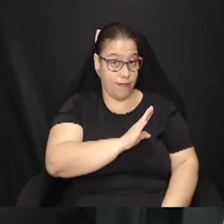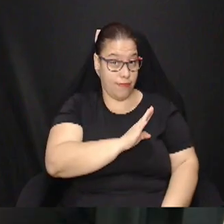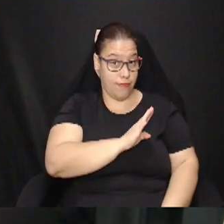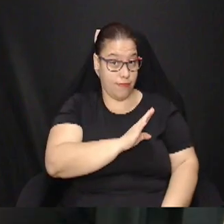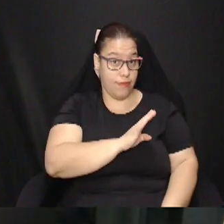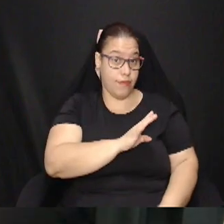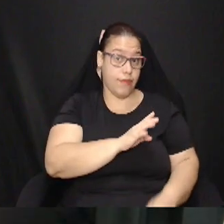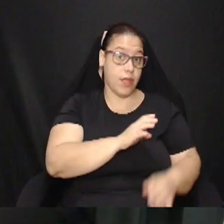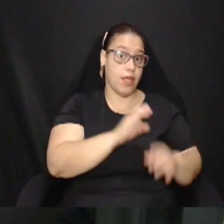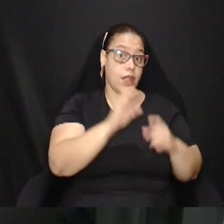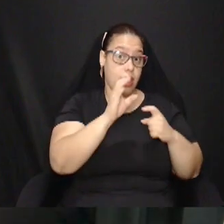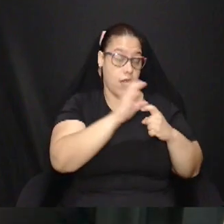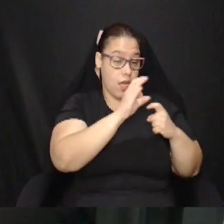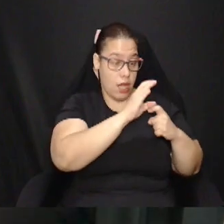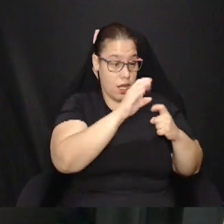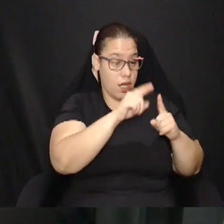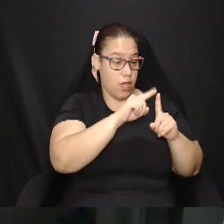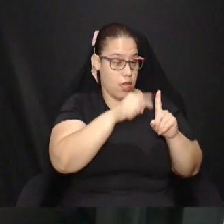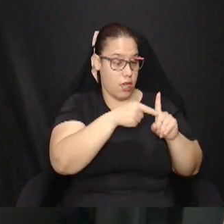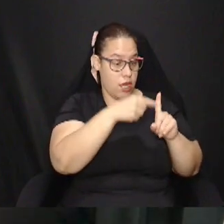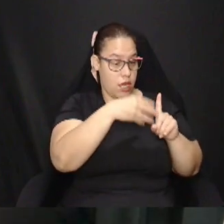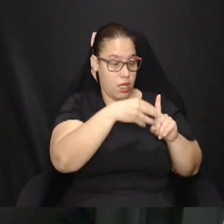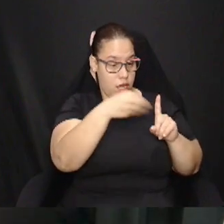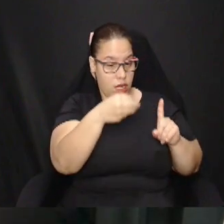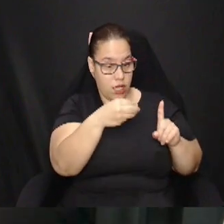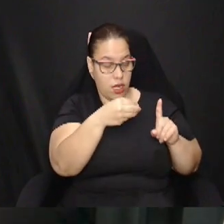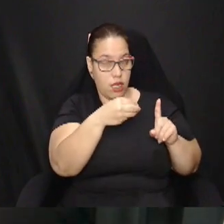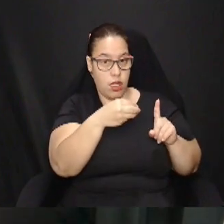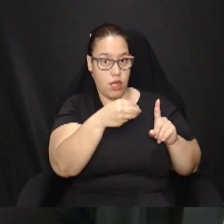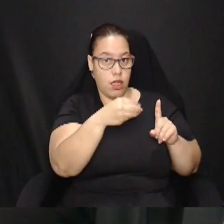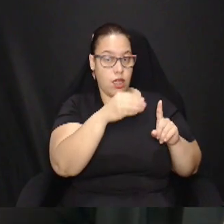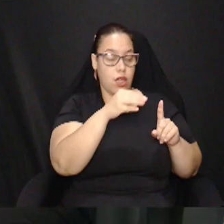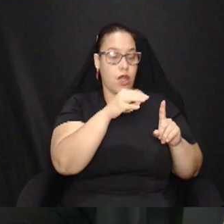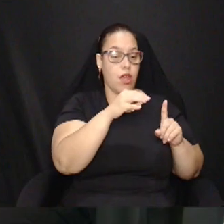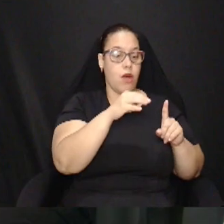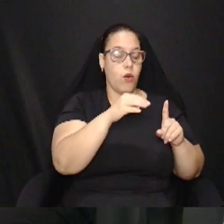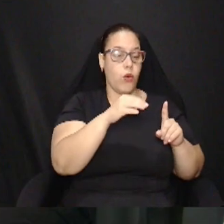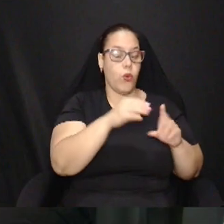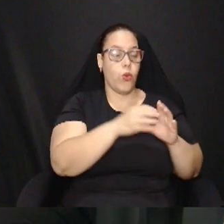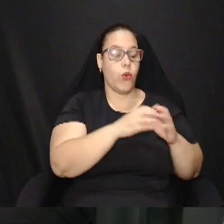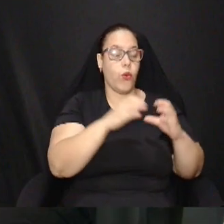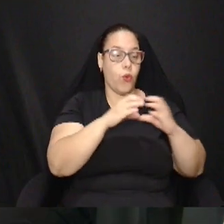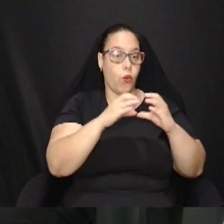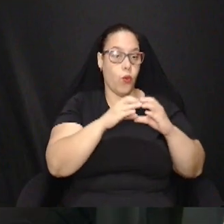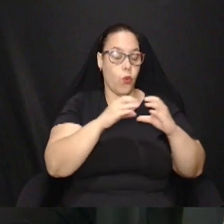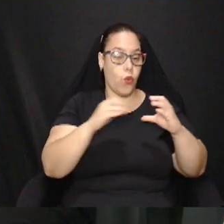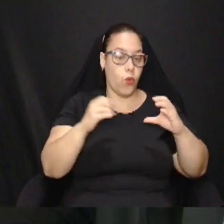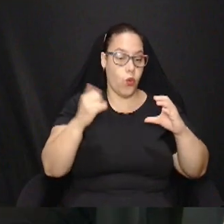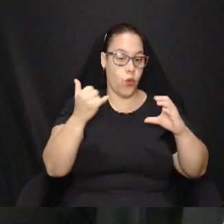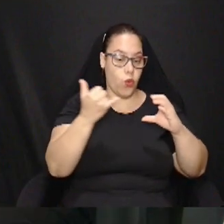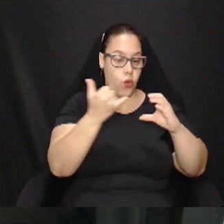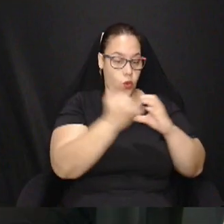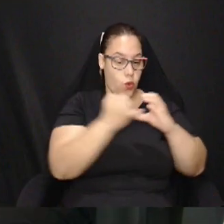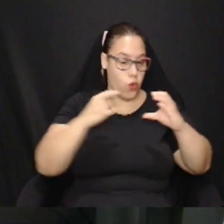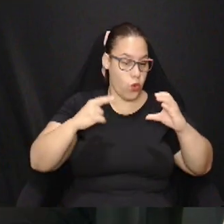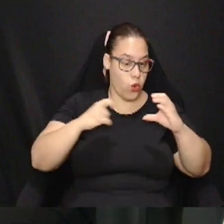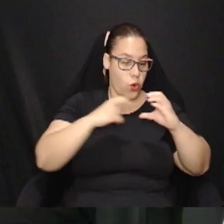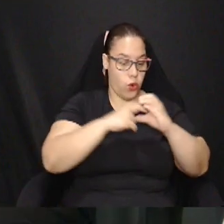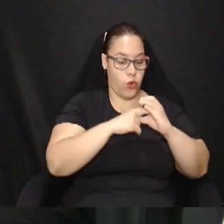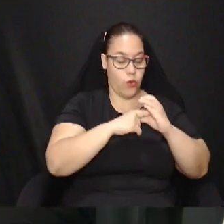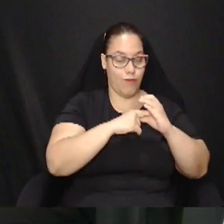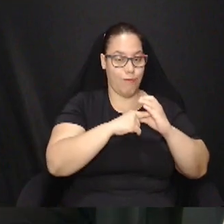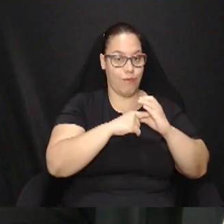de fertilização in vitro, medicina reproductiva, acham que todo se resolve com fertilização in